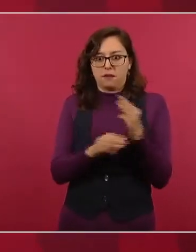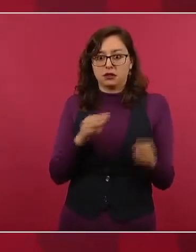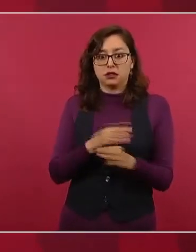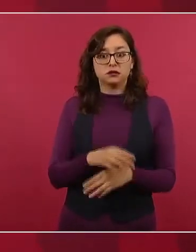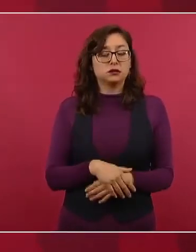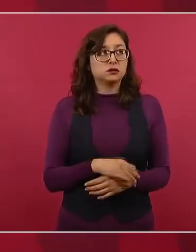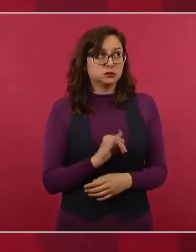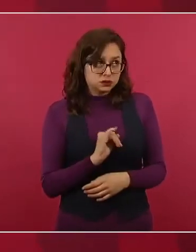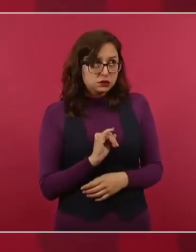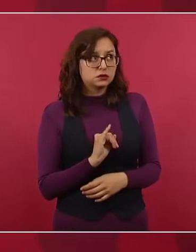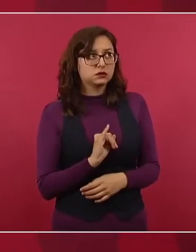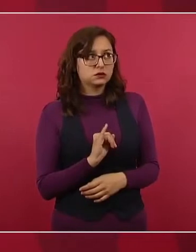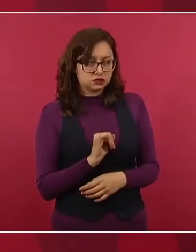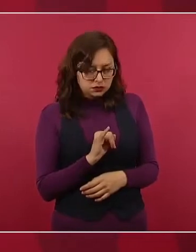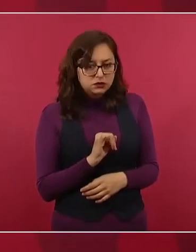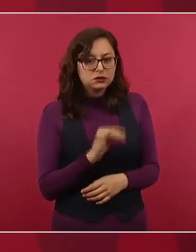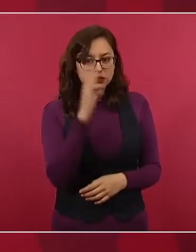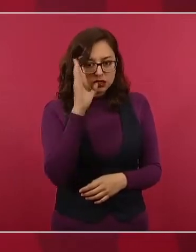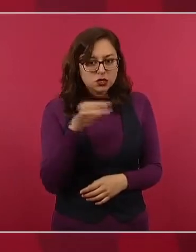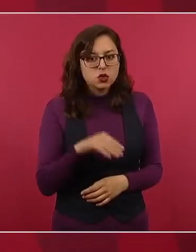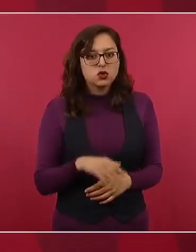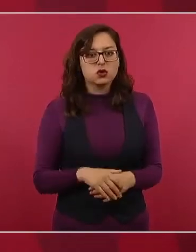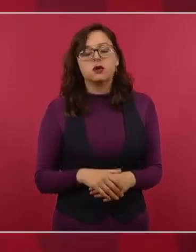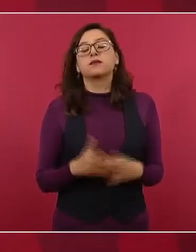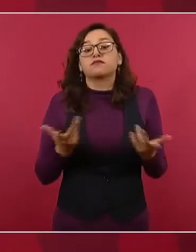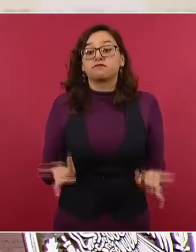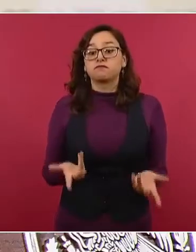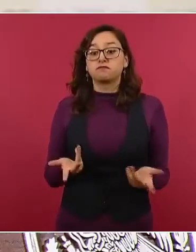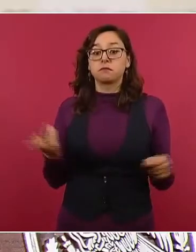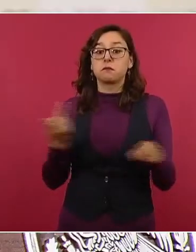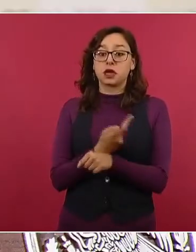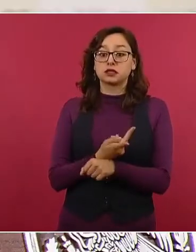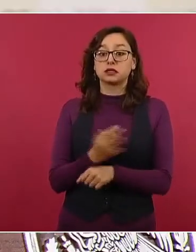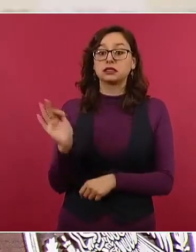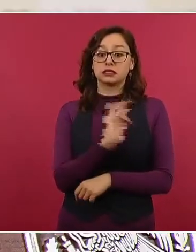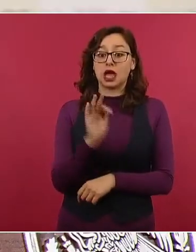ser la capacidad del puerto,